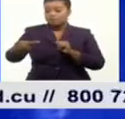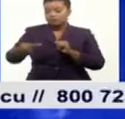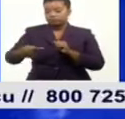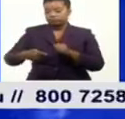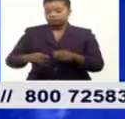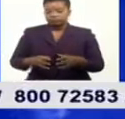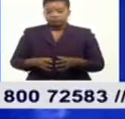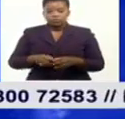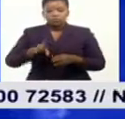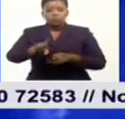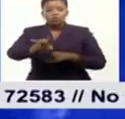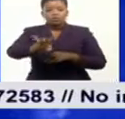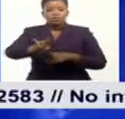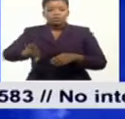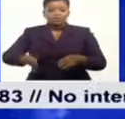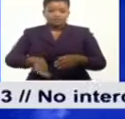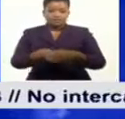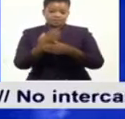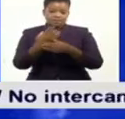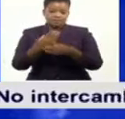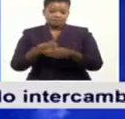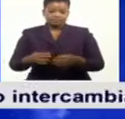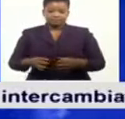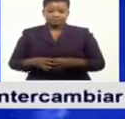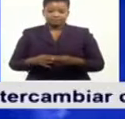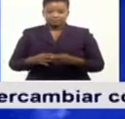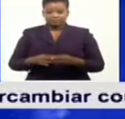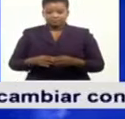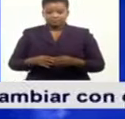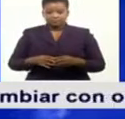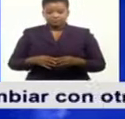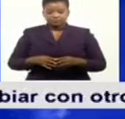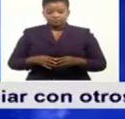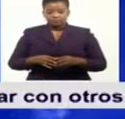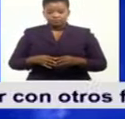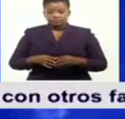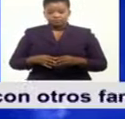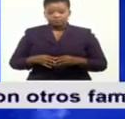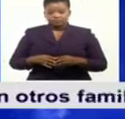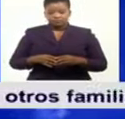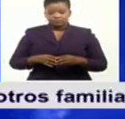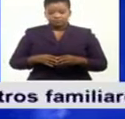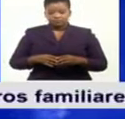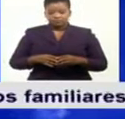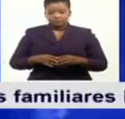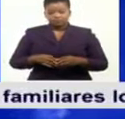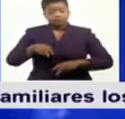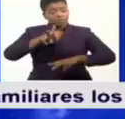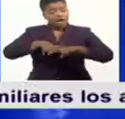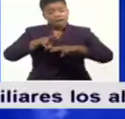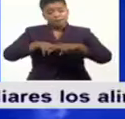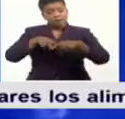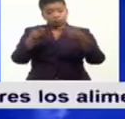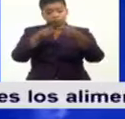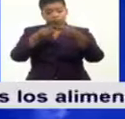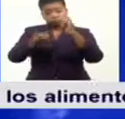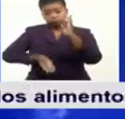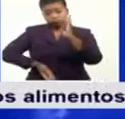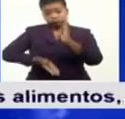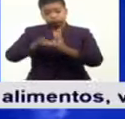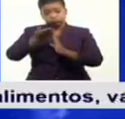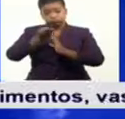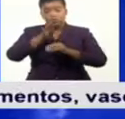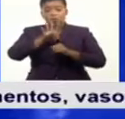los últimos 15 días por 100.000 habitantes. Se mantiene La Habana con la más elevada,